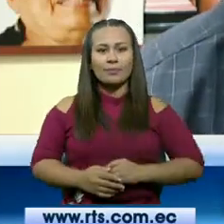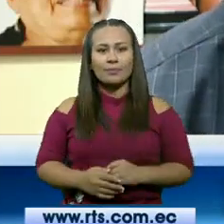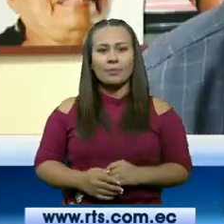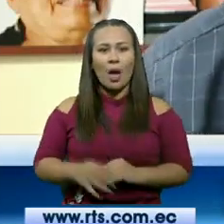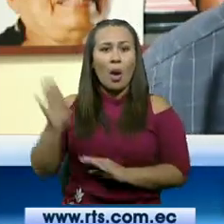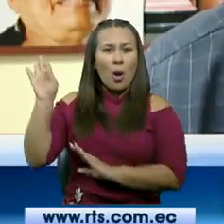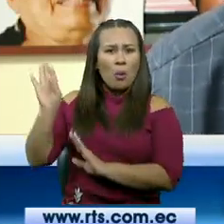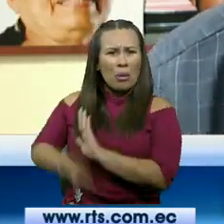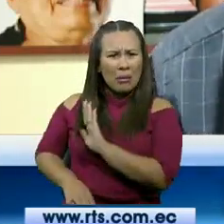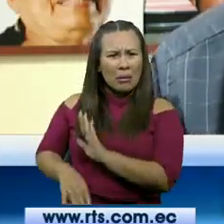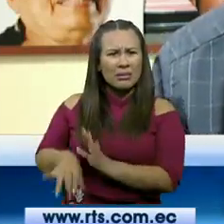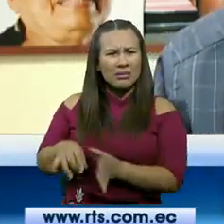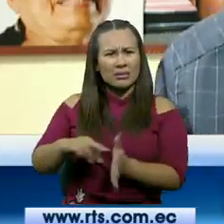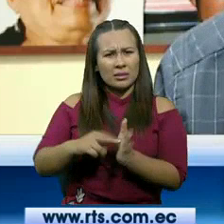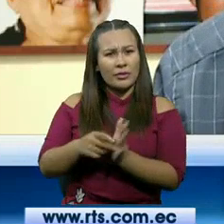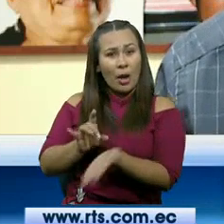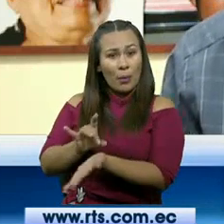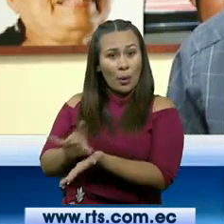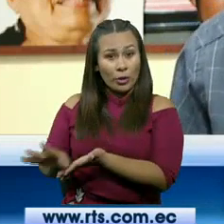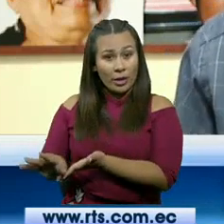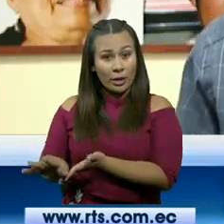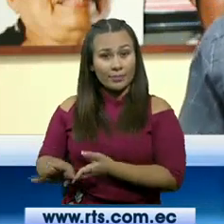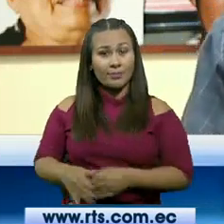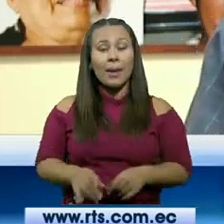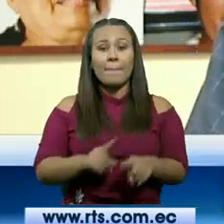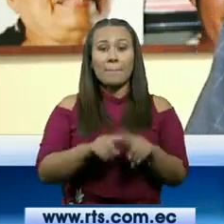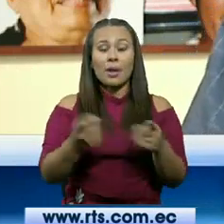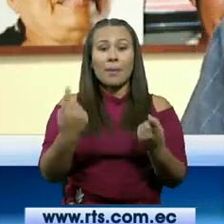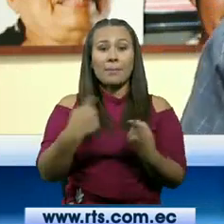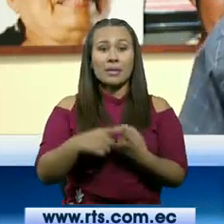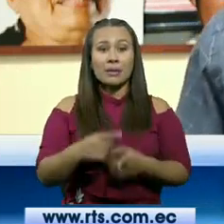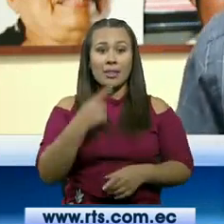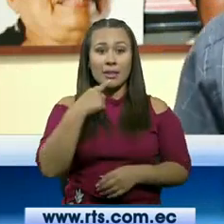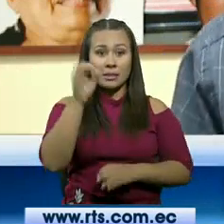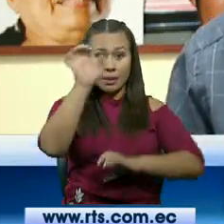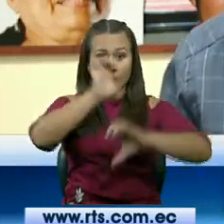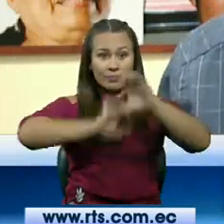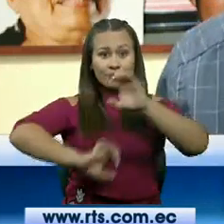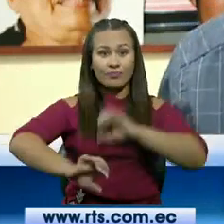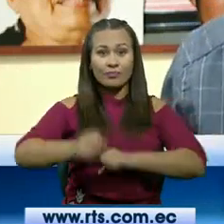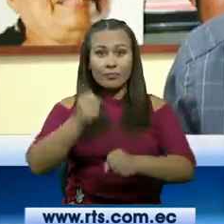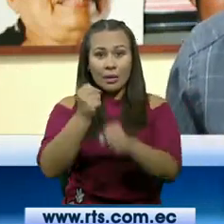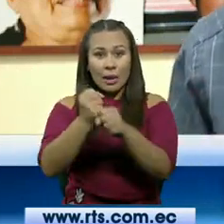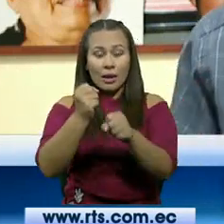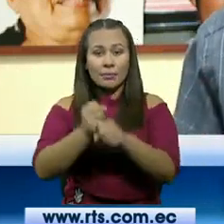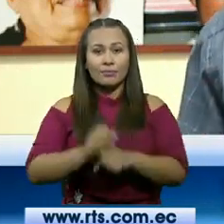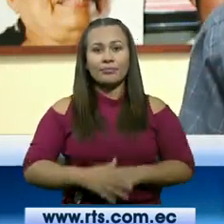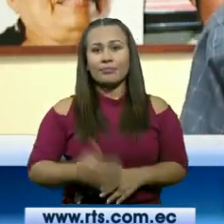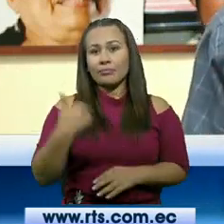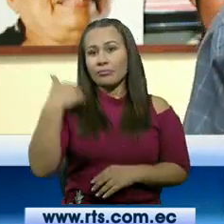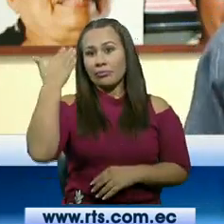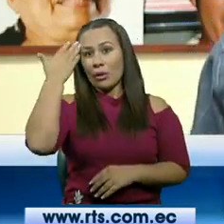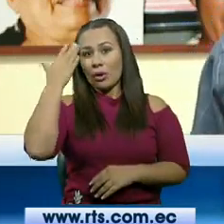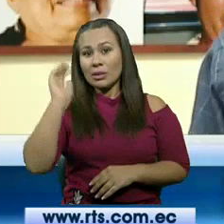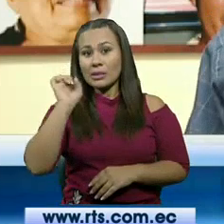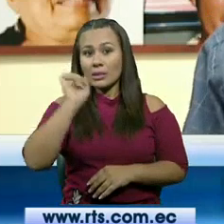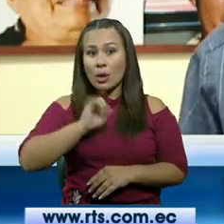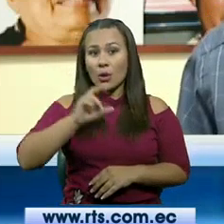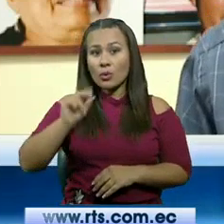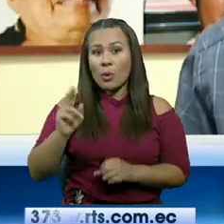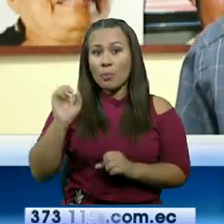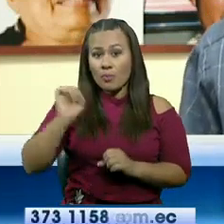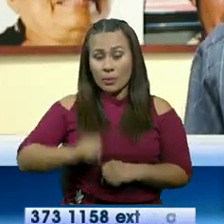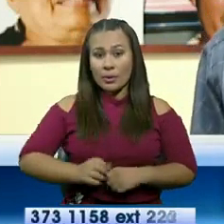destituirles si es que consideran que deben ser destituidos, pero además, como dice la evaluación del desempeño, no sabemos si también pueden hacer,